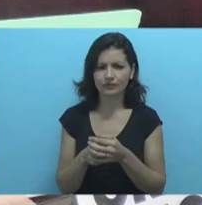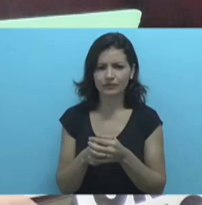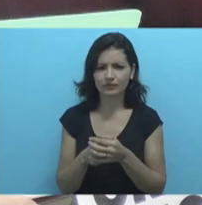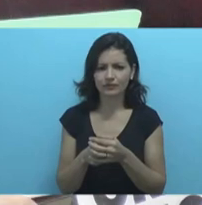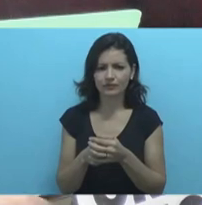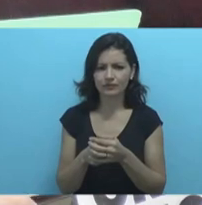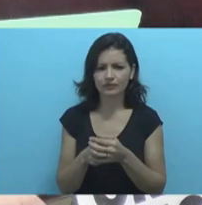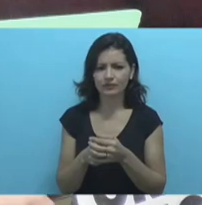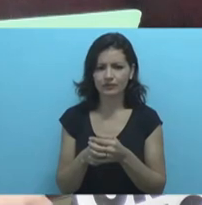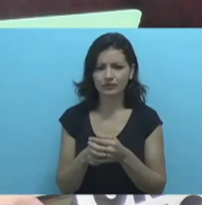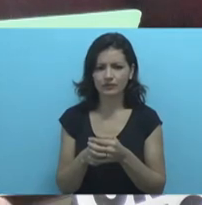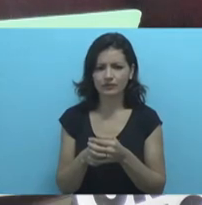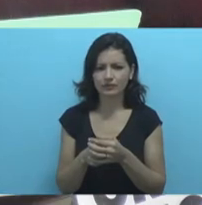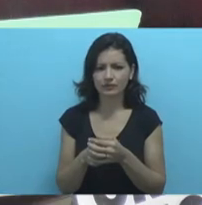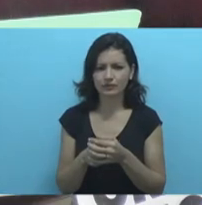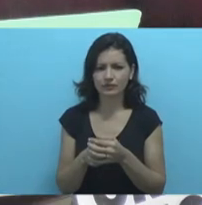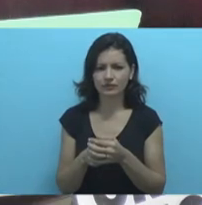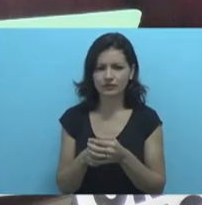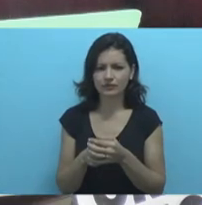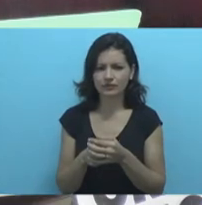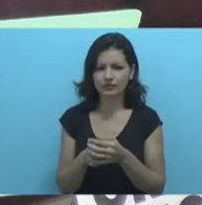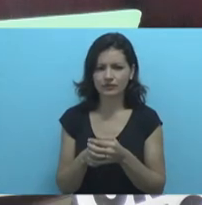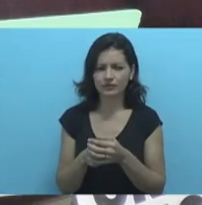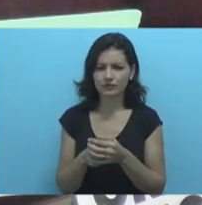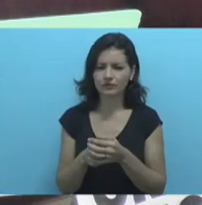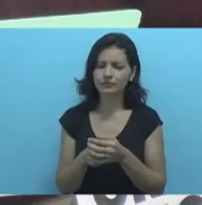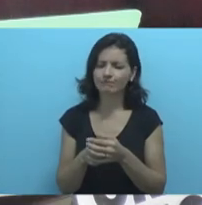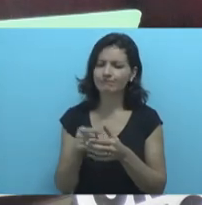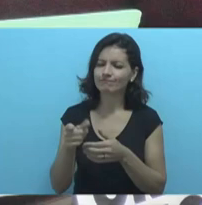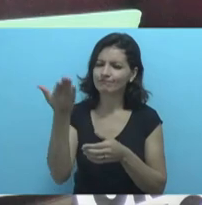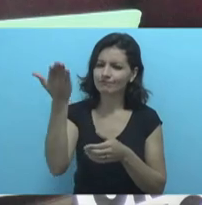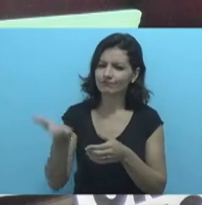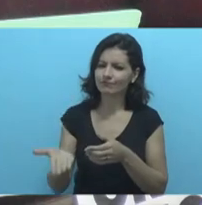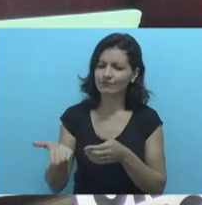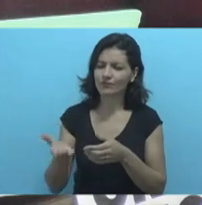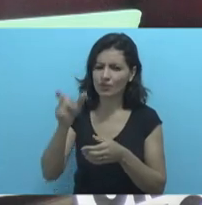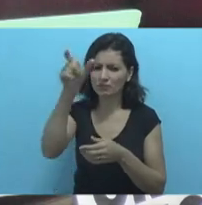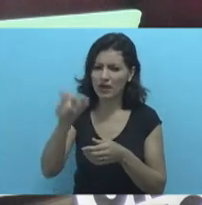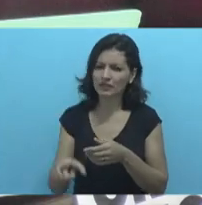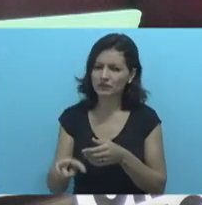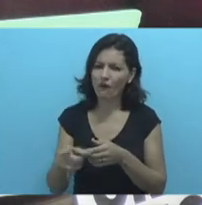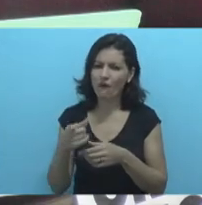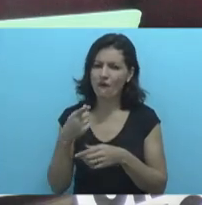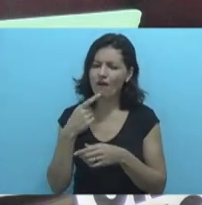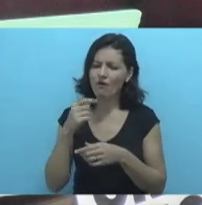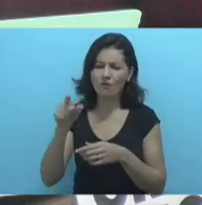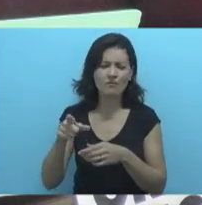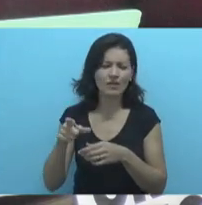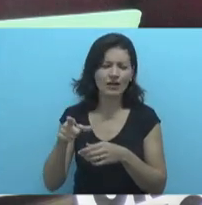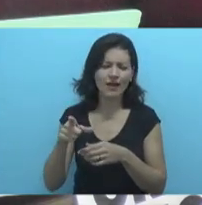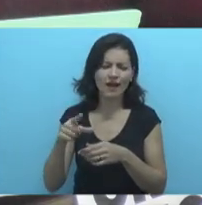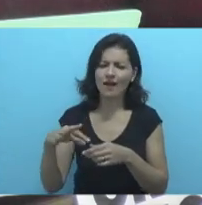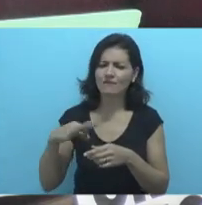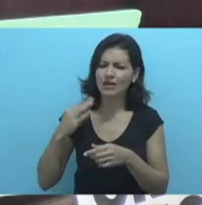una persona, un hombre que vivió toda su vida, hasta el último día,